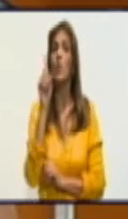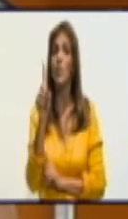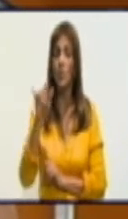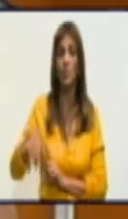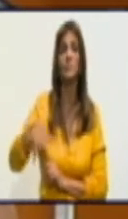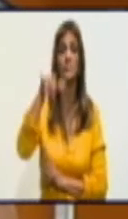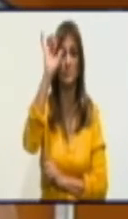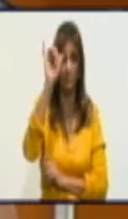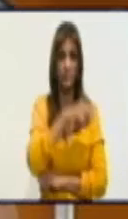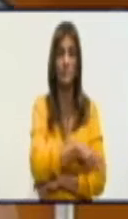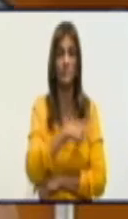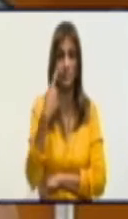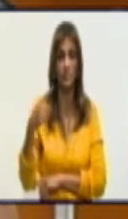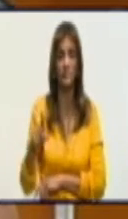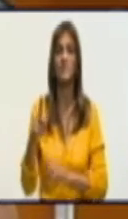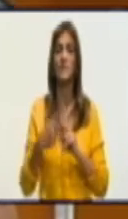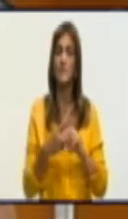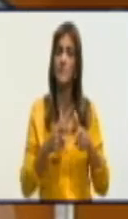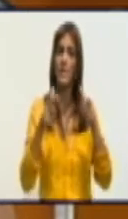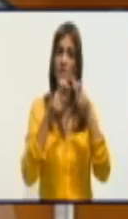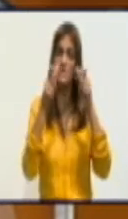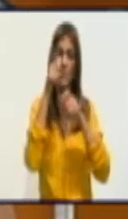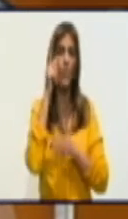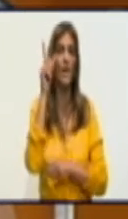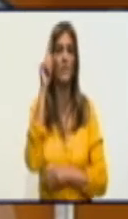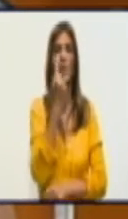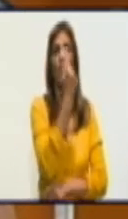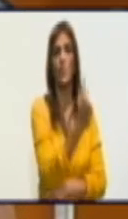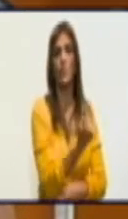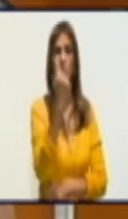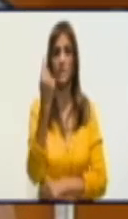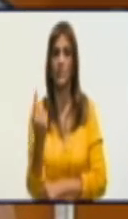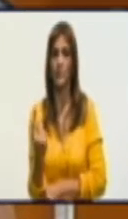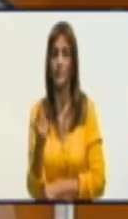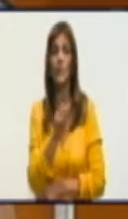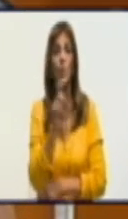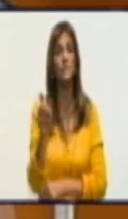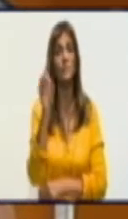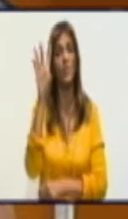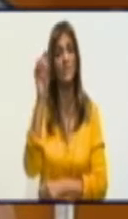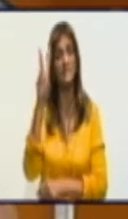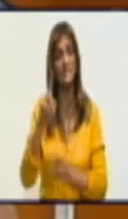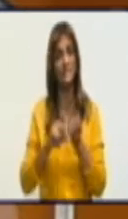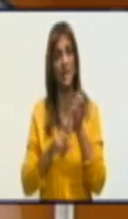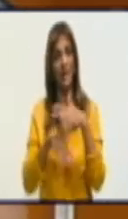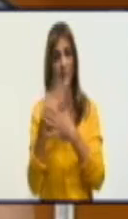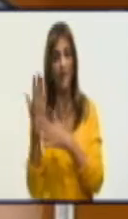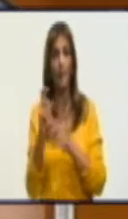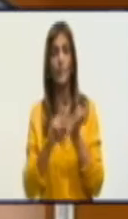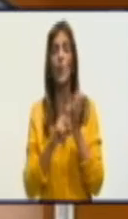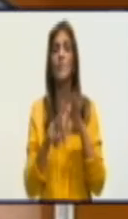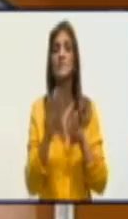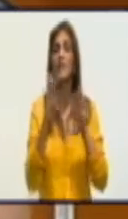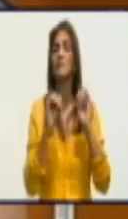Río Cauto con 1 también y Masoy Boy Arriba con 1 cada uno. En los últimos 15 días la provincia ha reportado